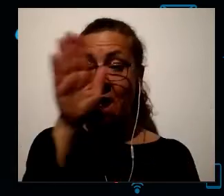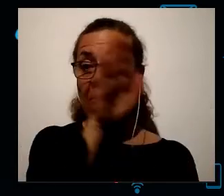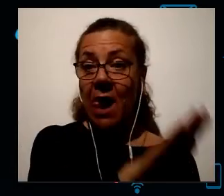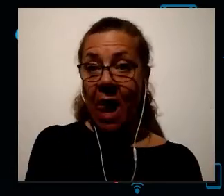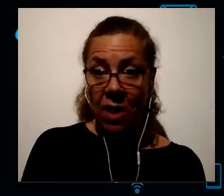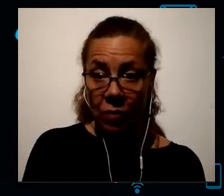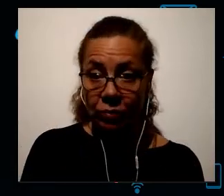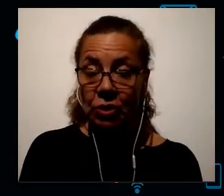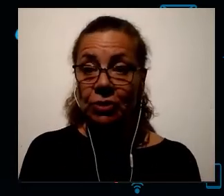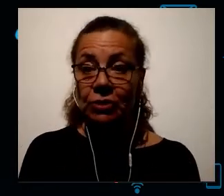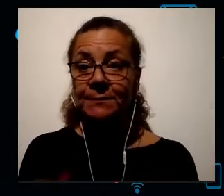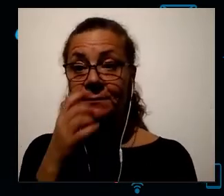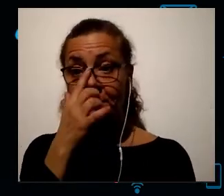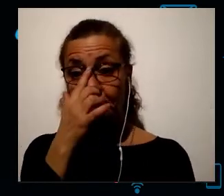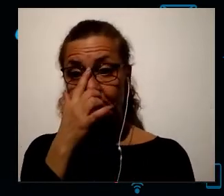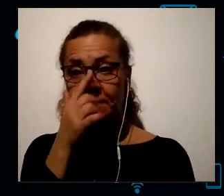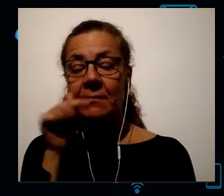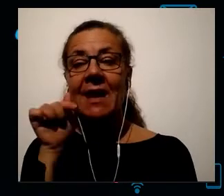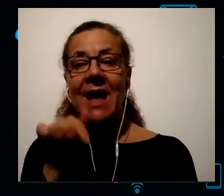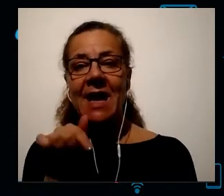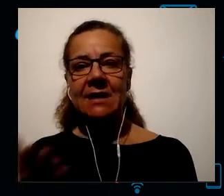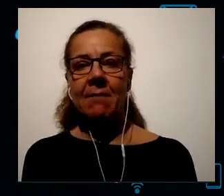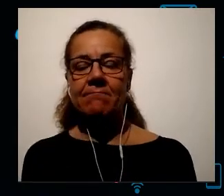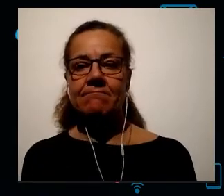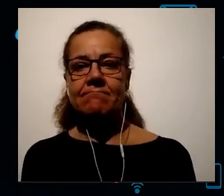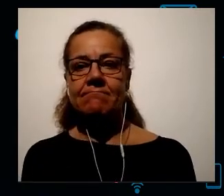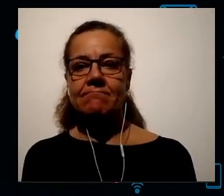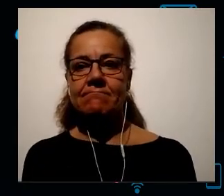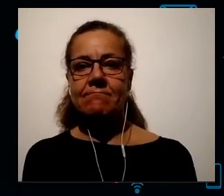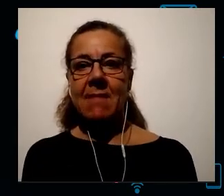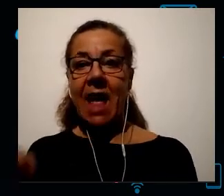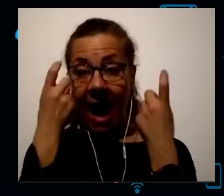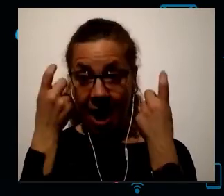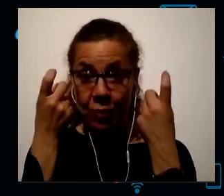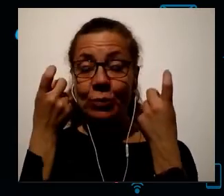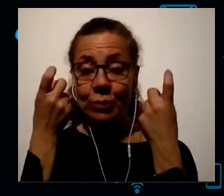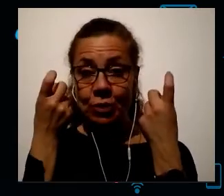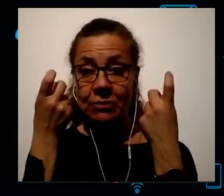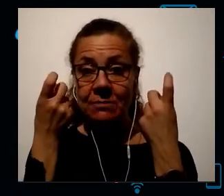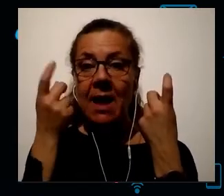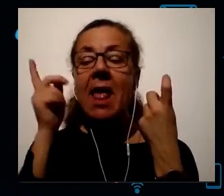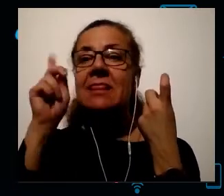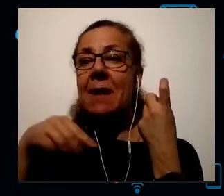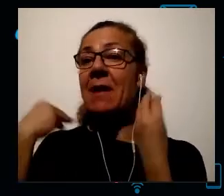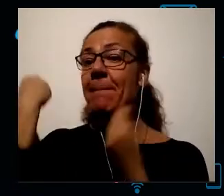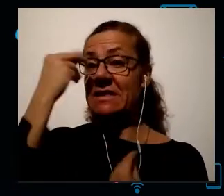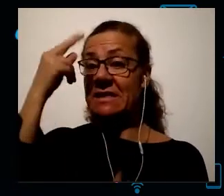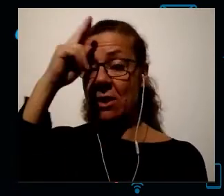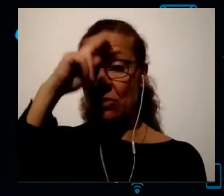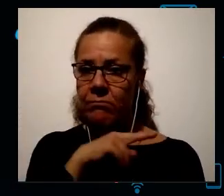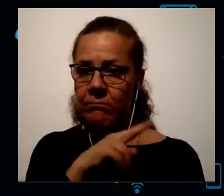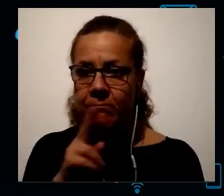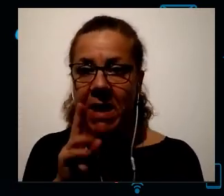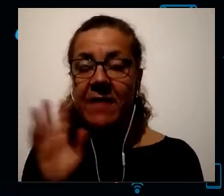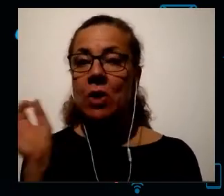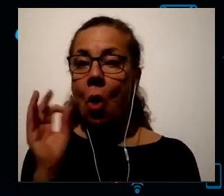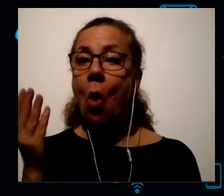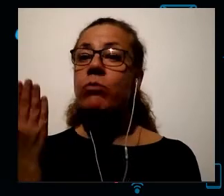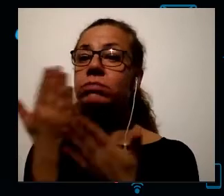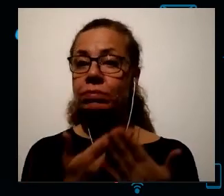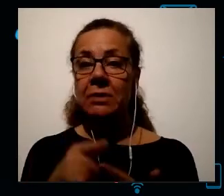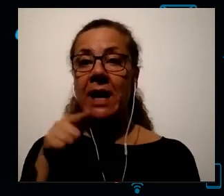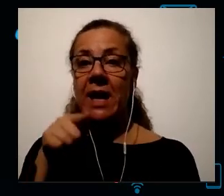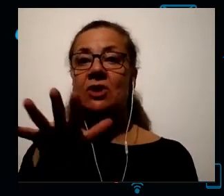a esta competencia el tiene que de alguna manera también de cara a los padres y de cara a la propia institución educativa manifestar que la posee